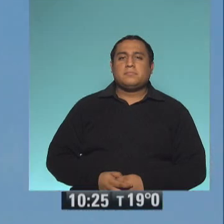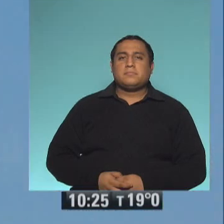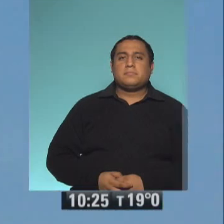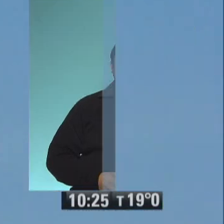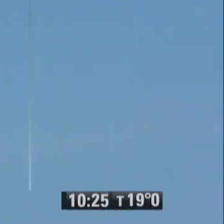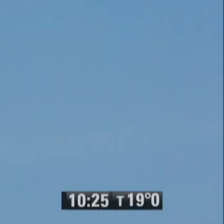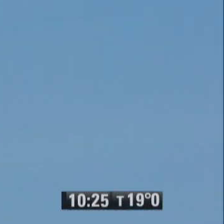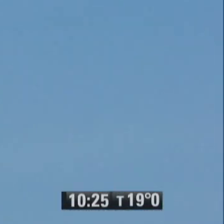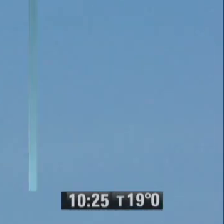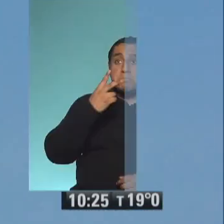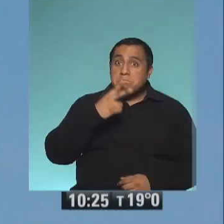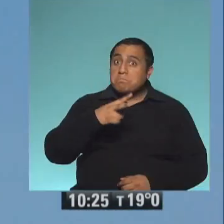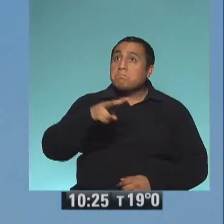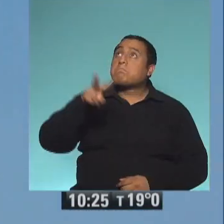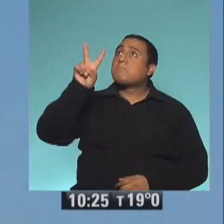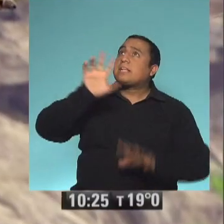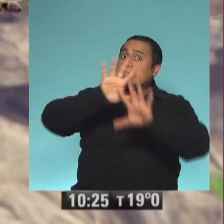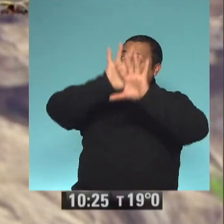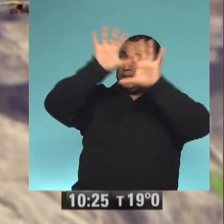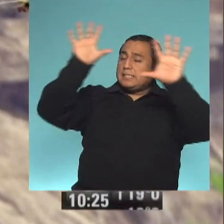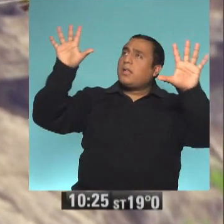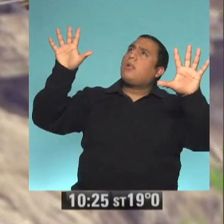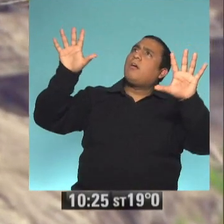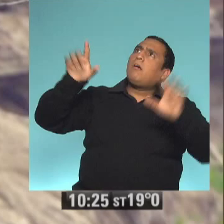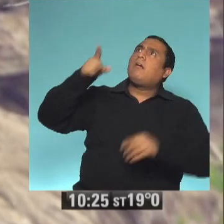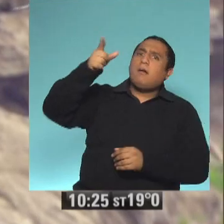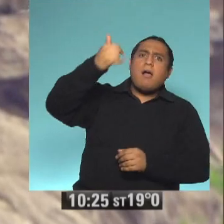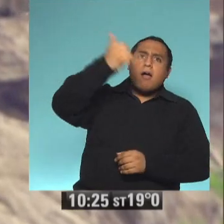Cada vez que levantamos la vista al cielo, ahí están.